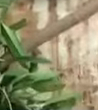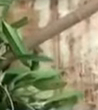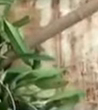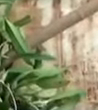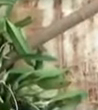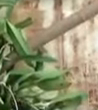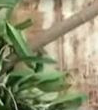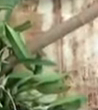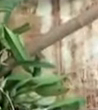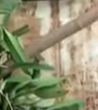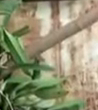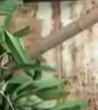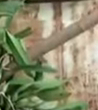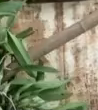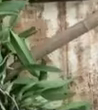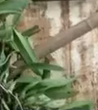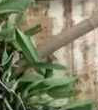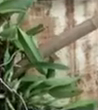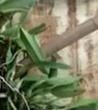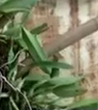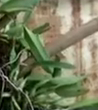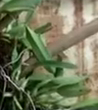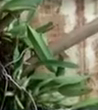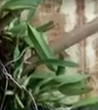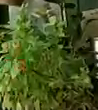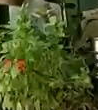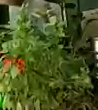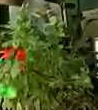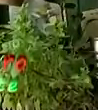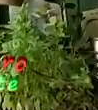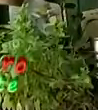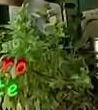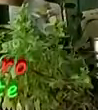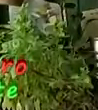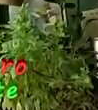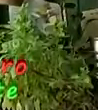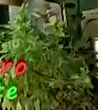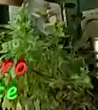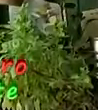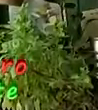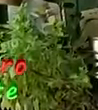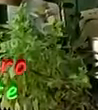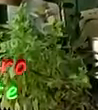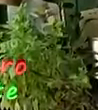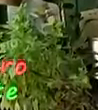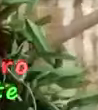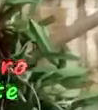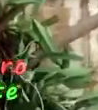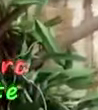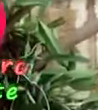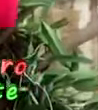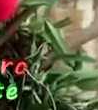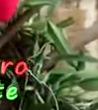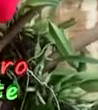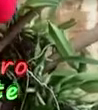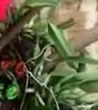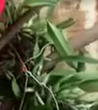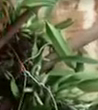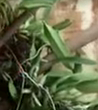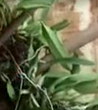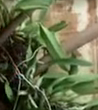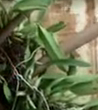fuera? No tengo ganas de cantar. ¿Y si te hago una adivinanza adivinatoria con cara de zanahoria? No,